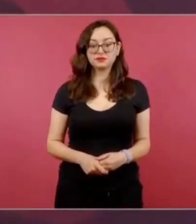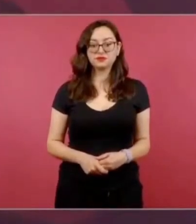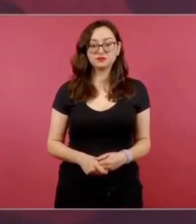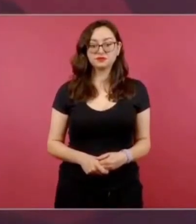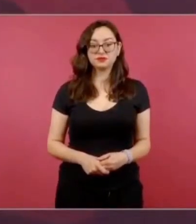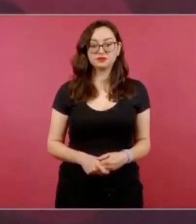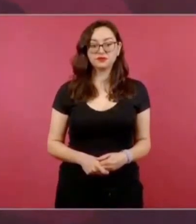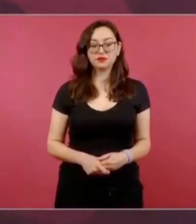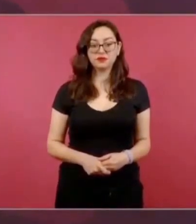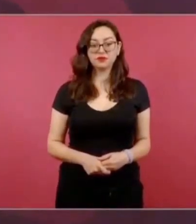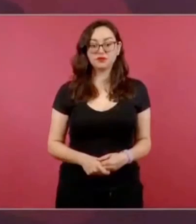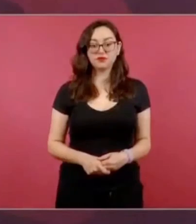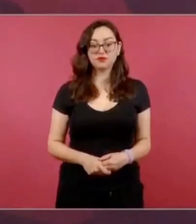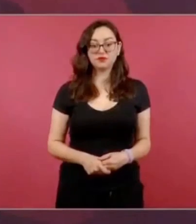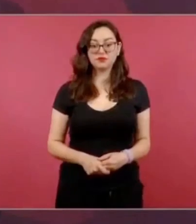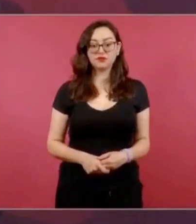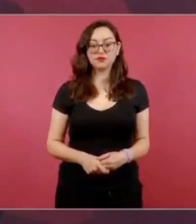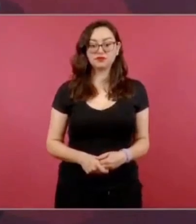libertad,